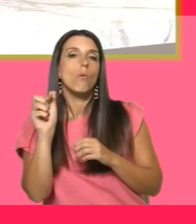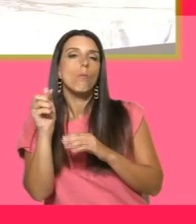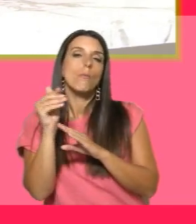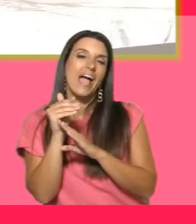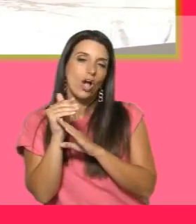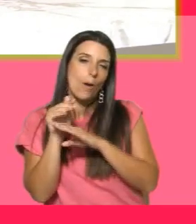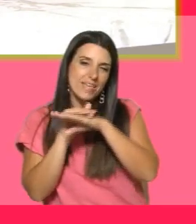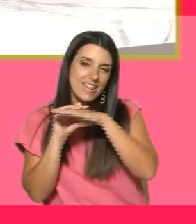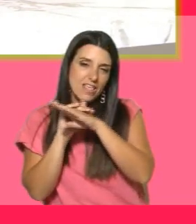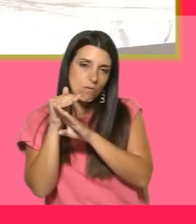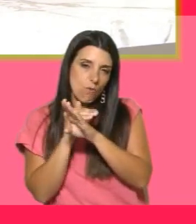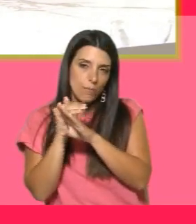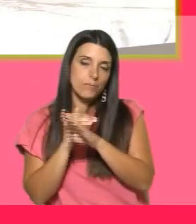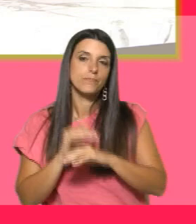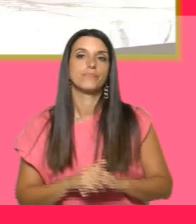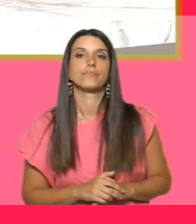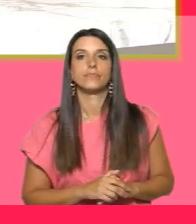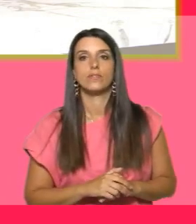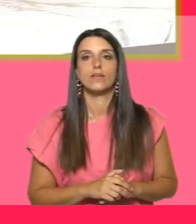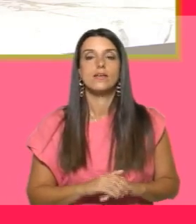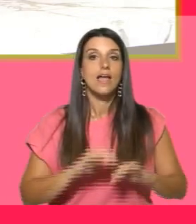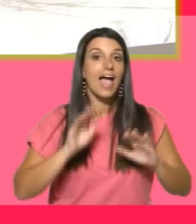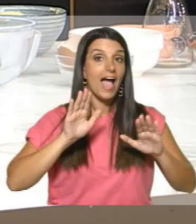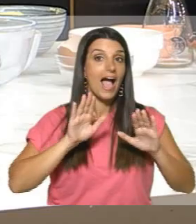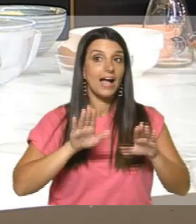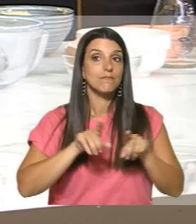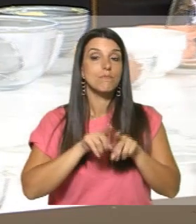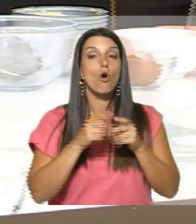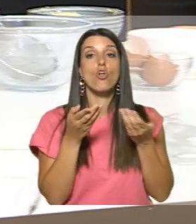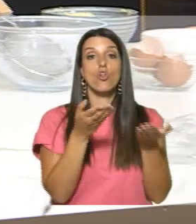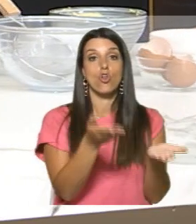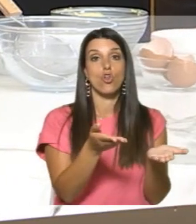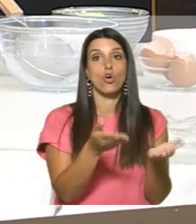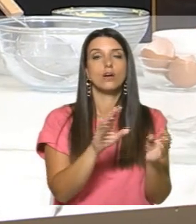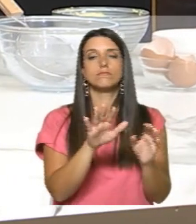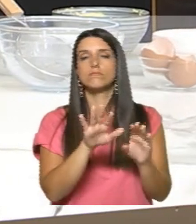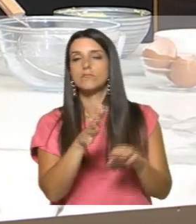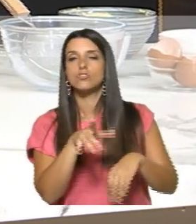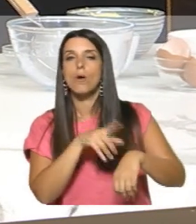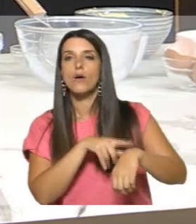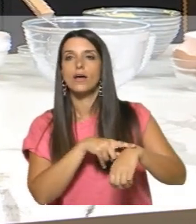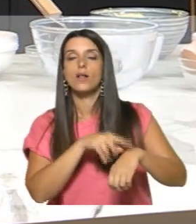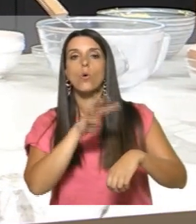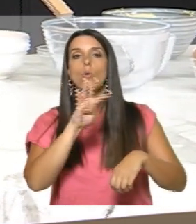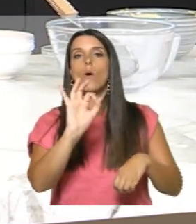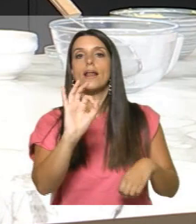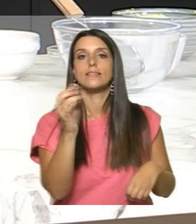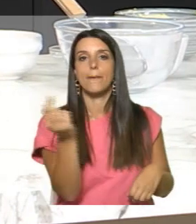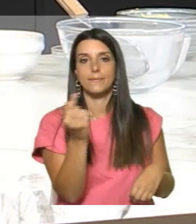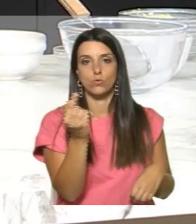bajo. Mira, ahí vamos con este budín. Y así como está, nos vamos a ir al horno. Te va a llevar aproximadamente unos 40